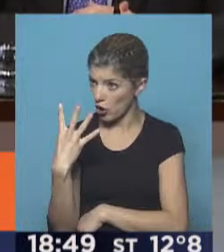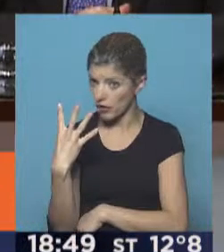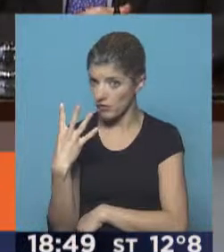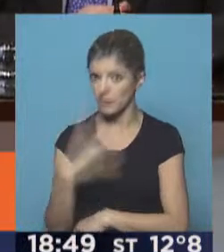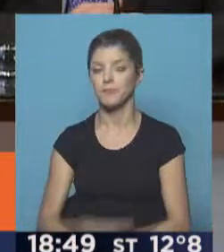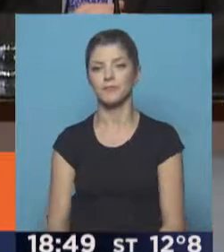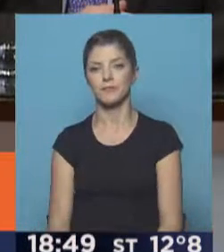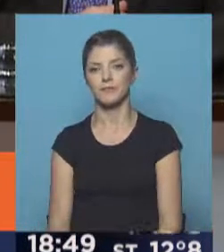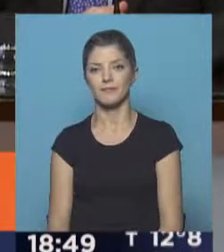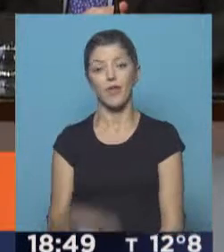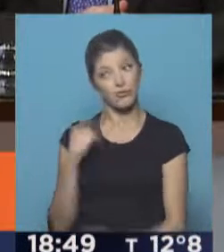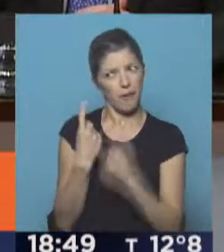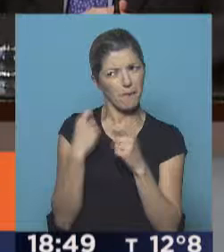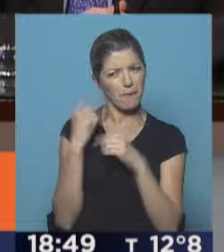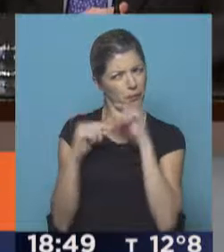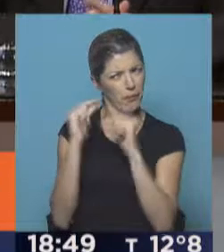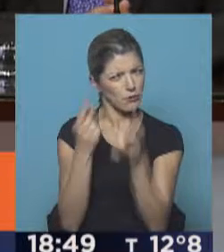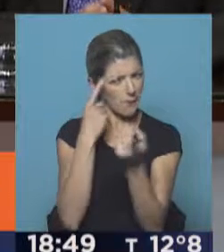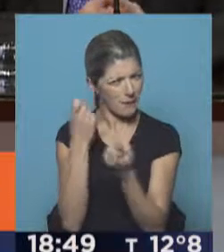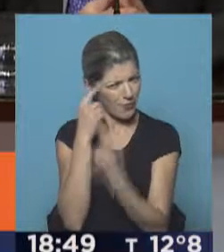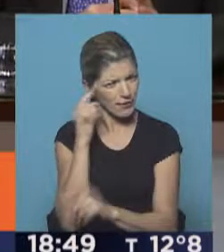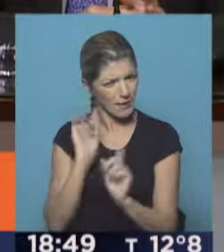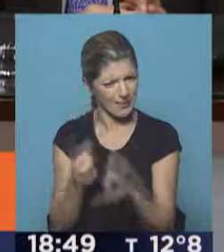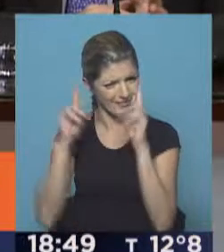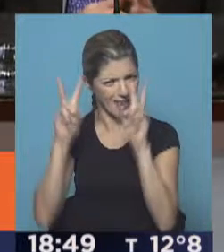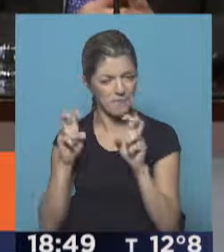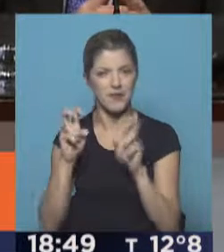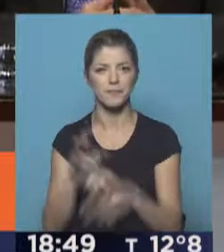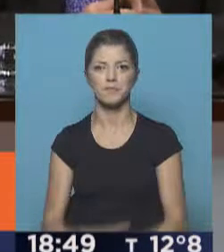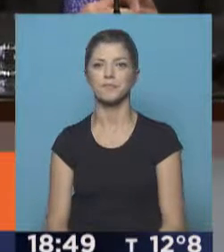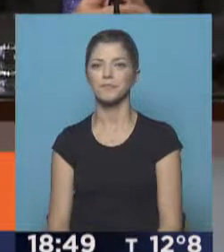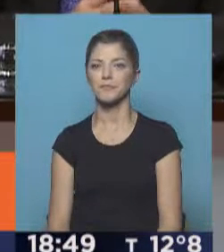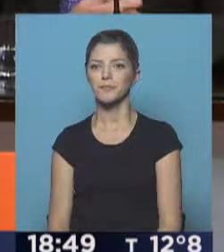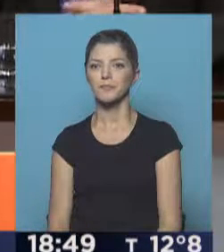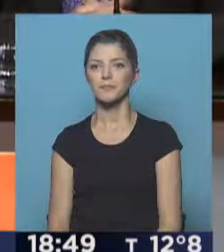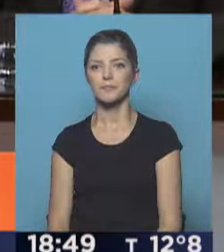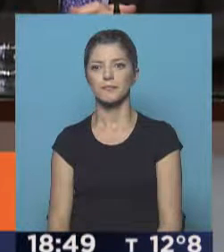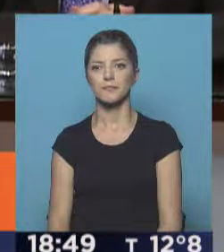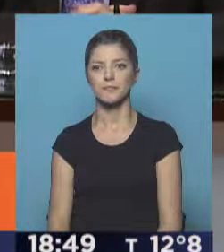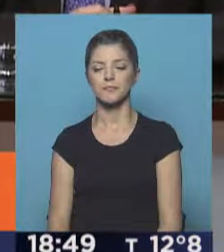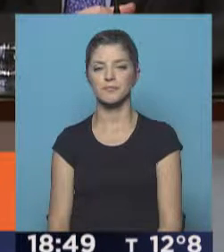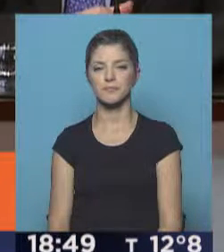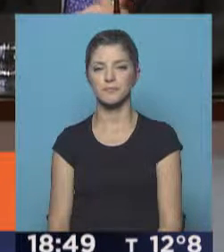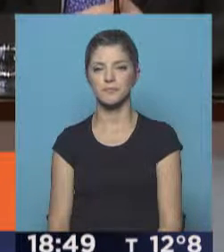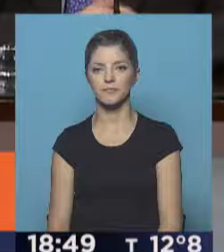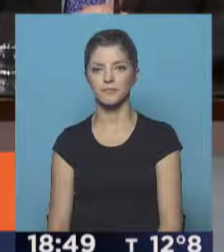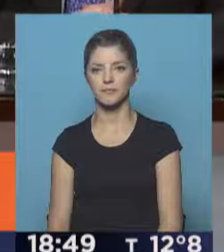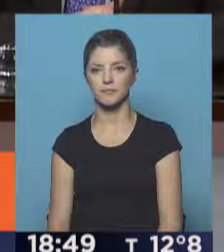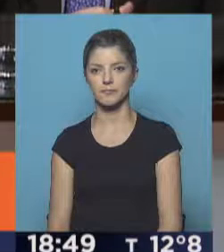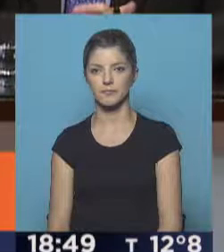3-4. Voy aprendiendo de esto, como estamos aprendiendo todos ahora, del tema del gas.